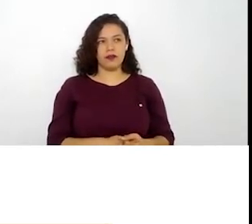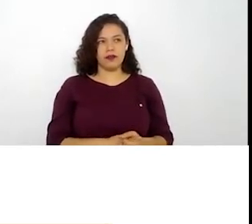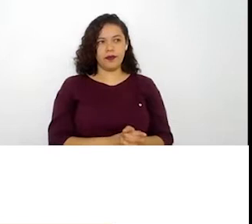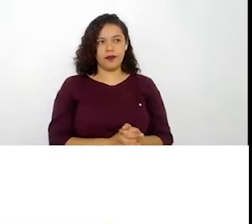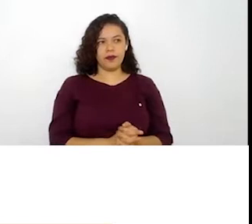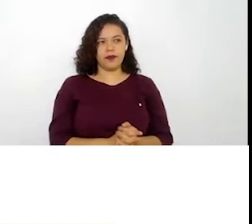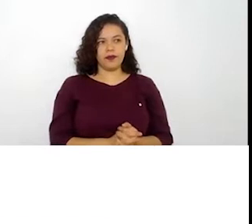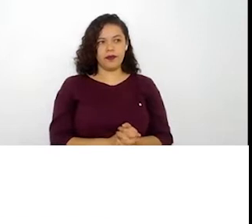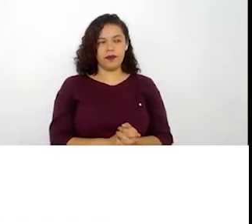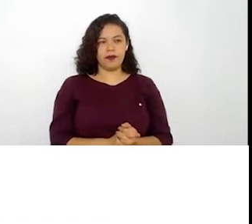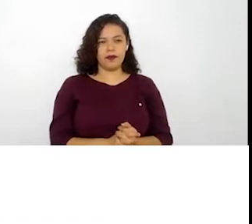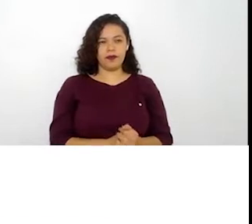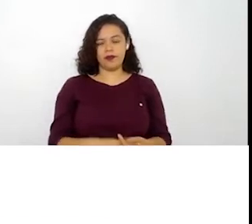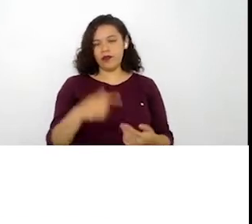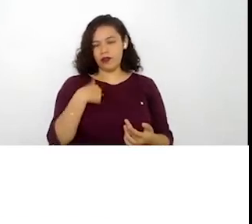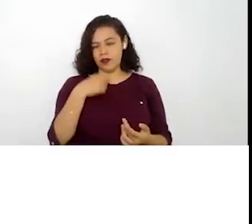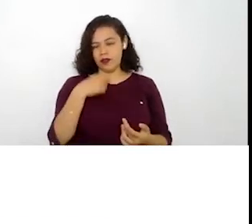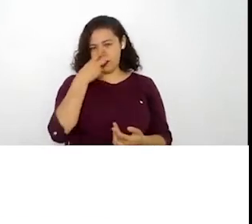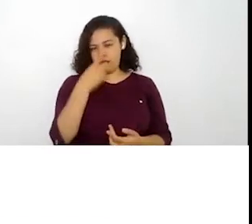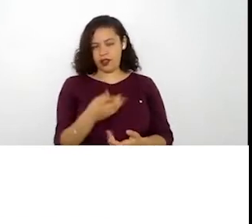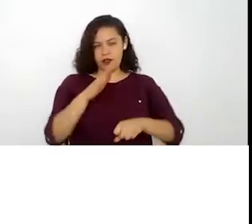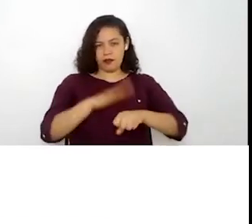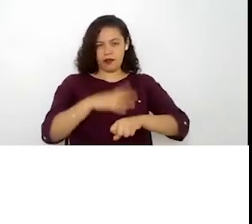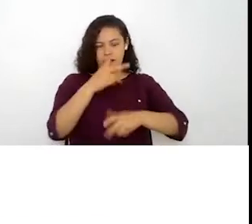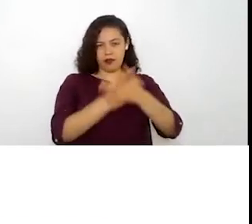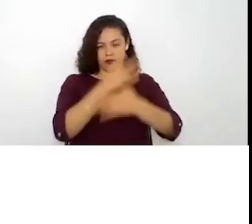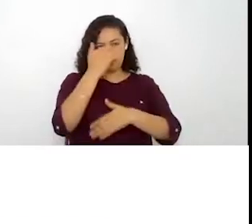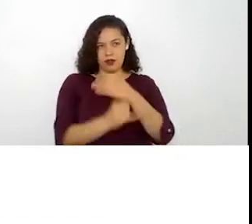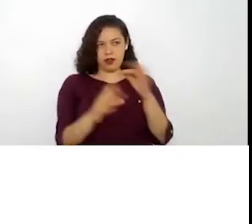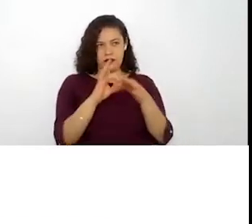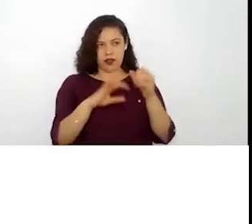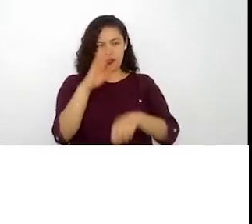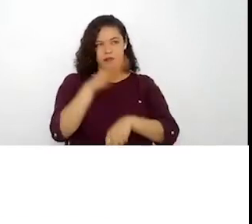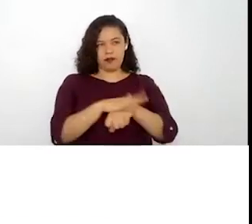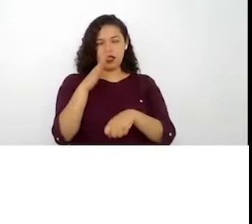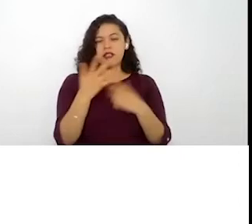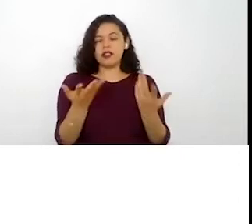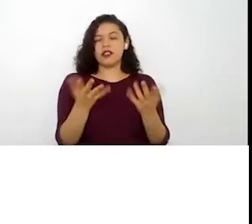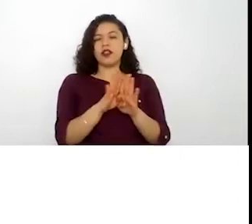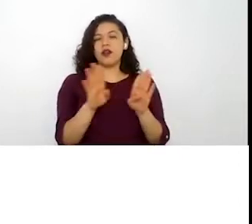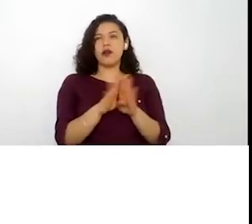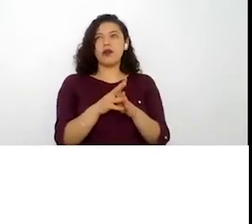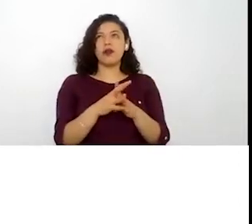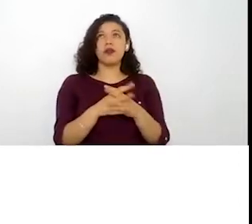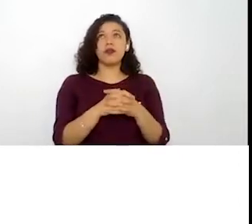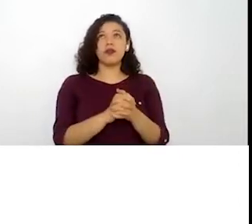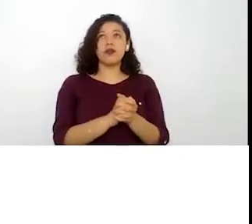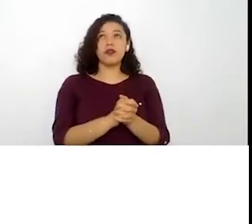me voy a permitir hablar un poco más acerca del proyecto porque creo que es como muy este